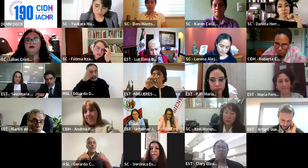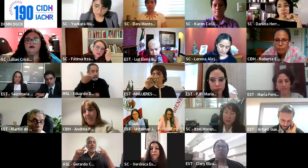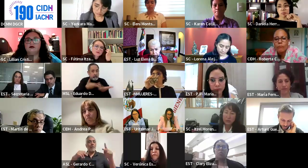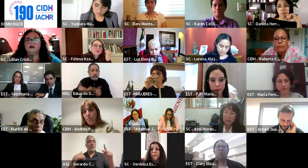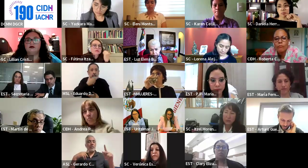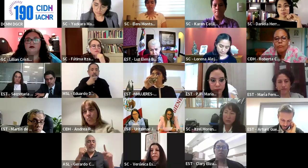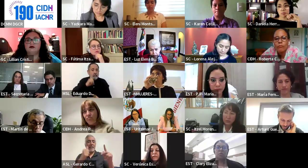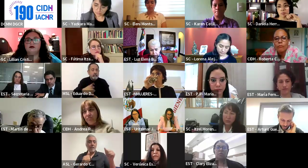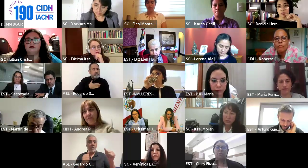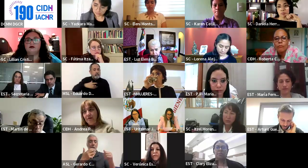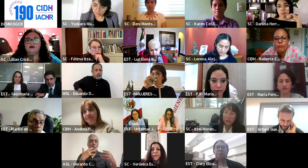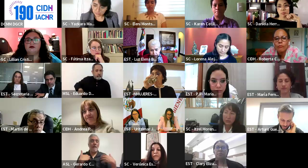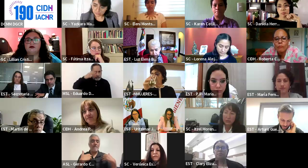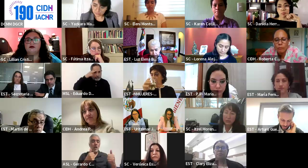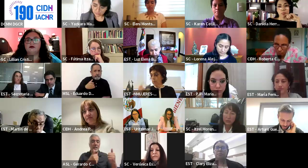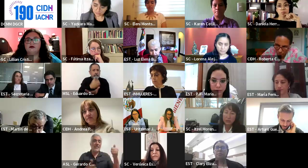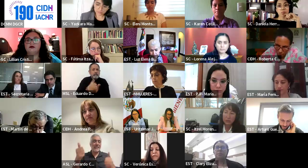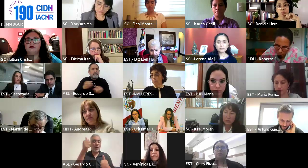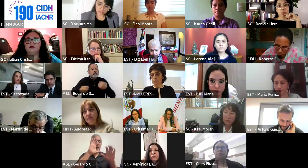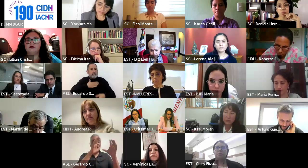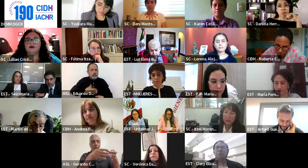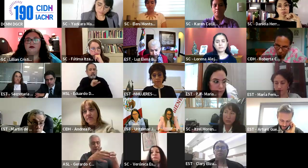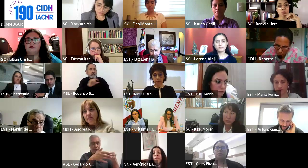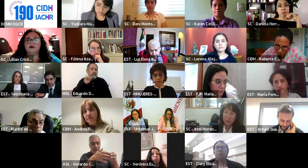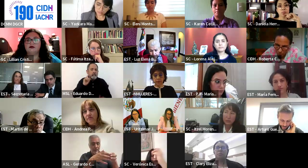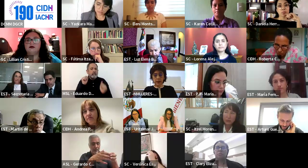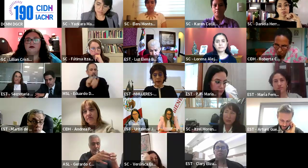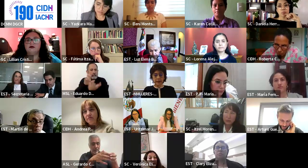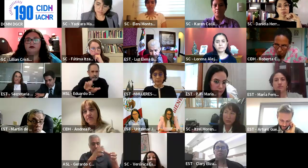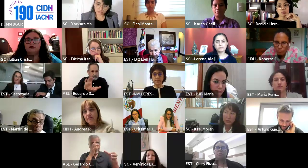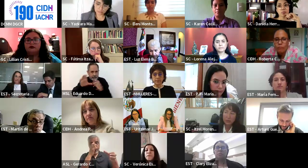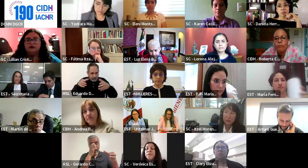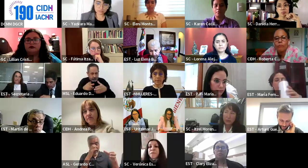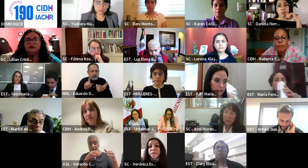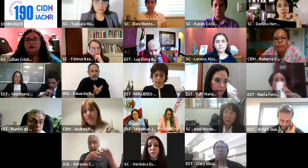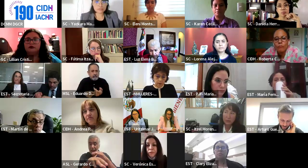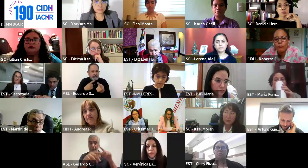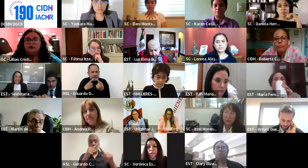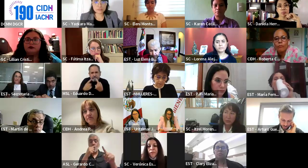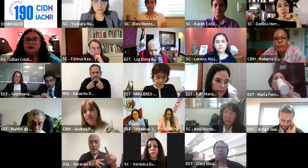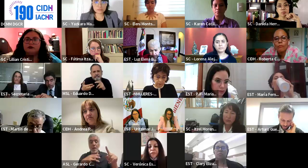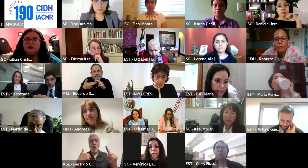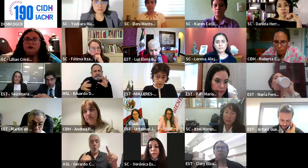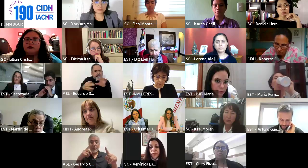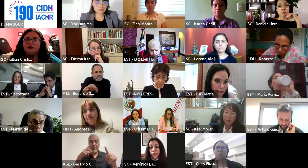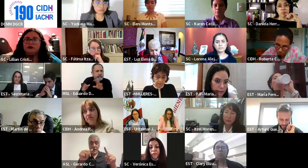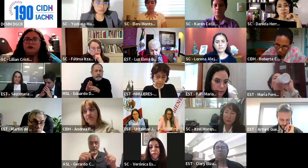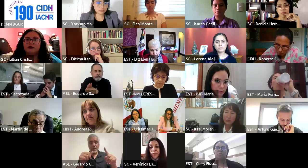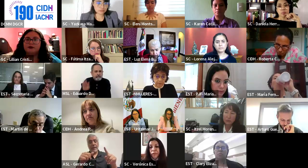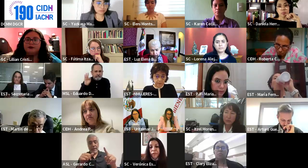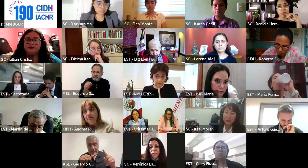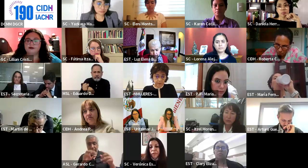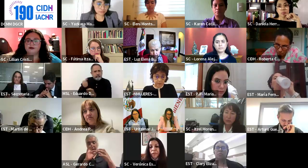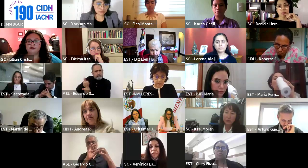comisionados, para el Gobierno de México, el acceso a la justicia de las mujeres con discapacidad está estrechamente relacionada con el fortalecimiento de su